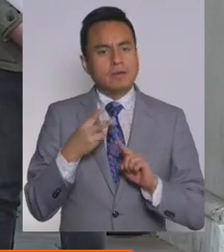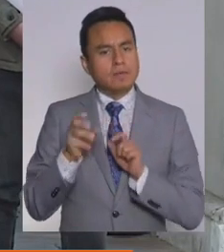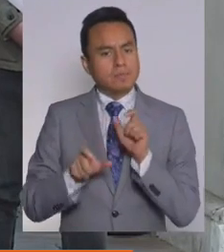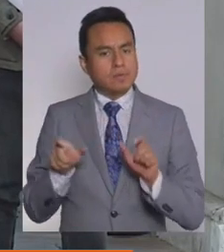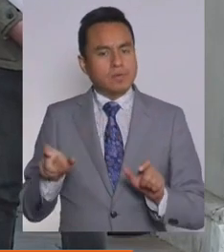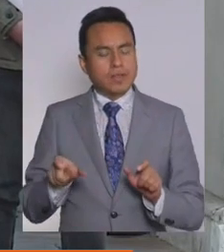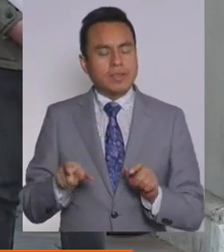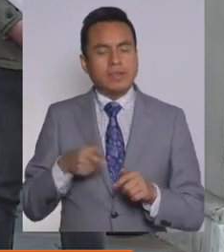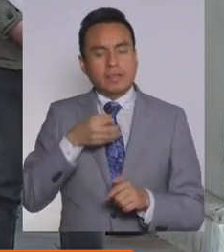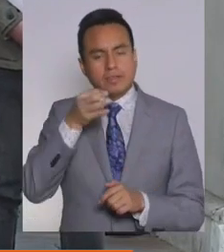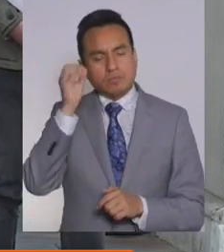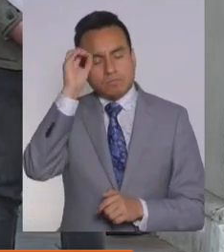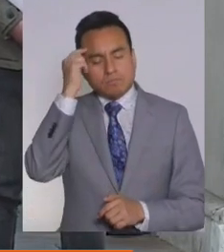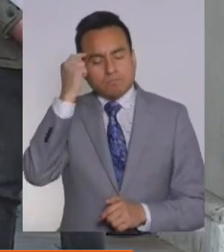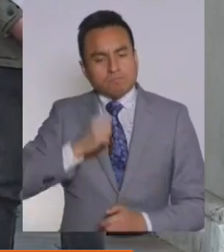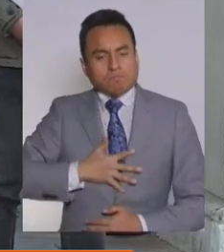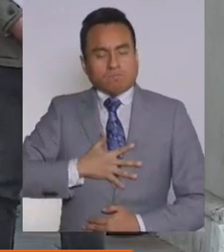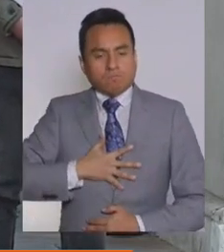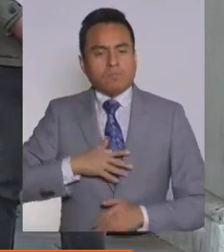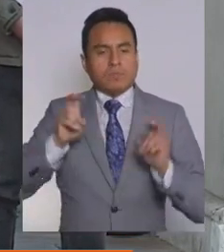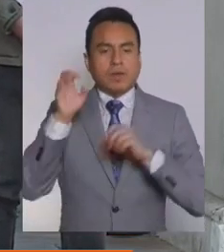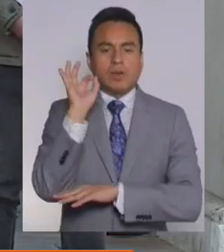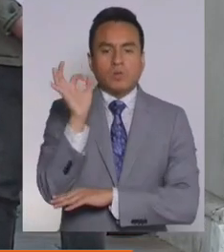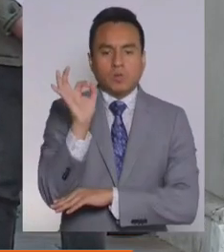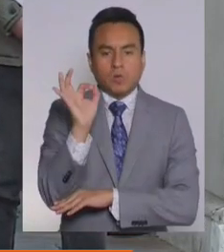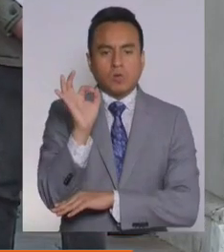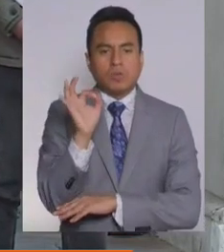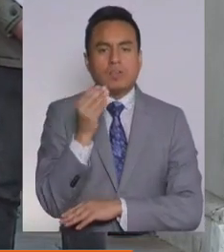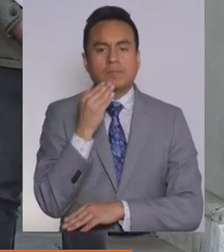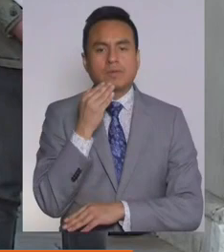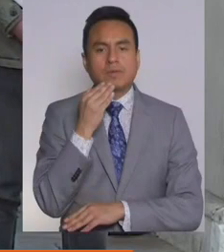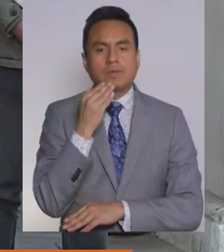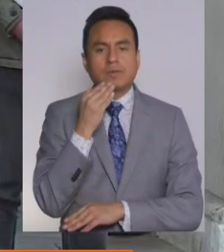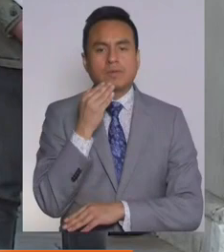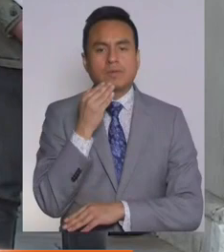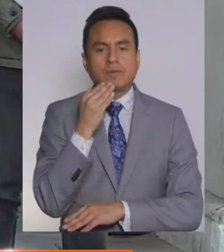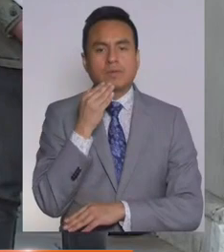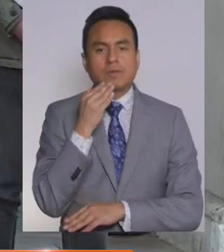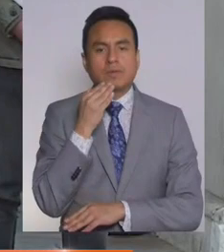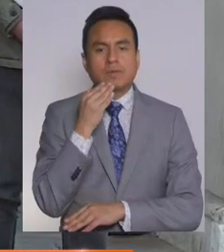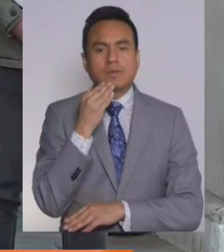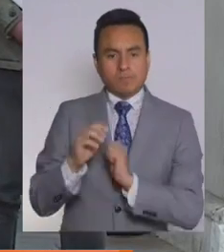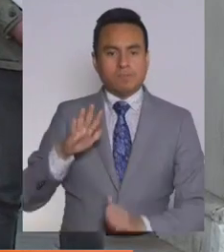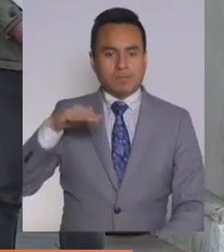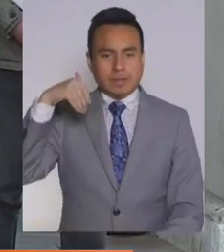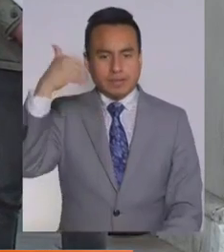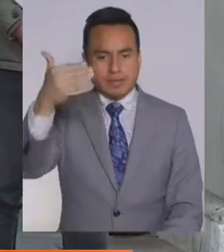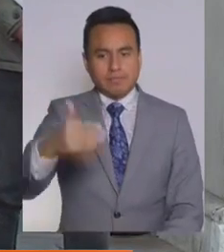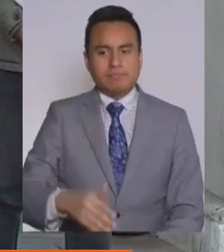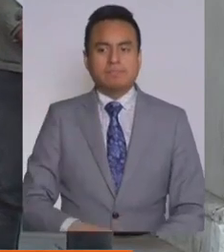sus impresiones respecto de lo que ha sido esta reunión y los desafíos que se nos vienen para adelante.